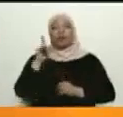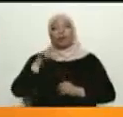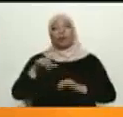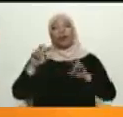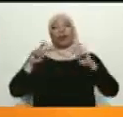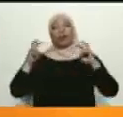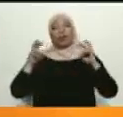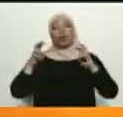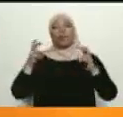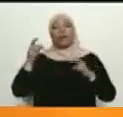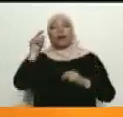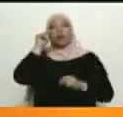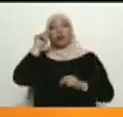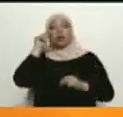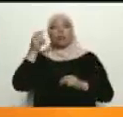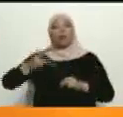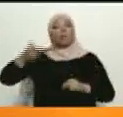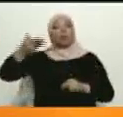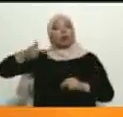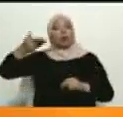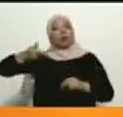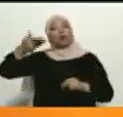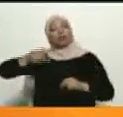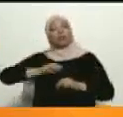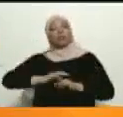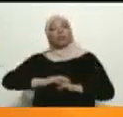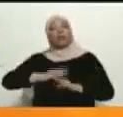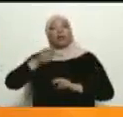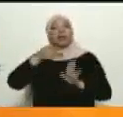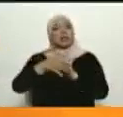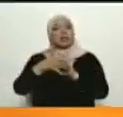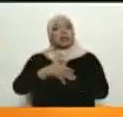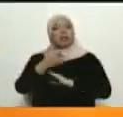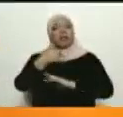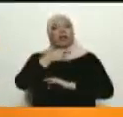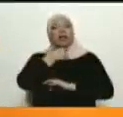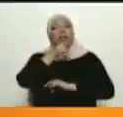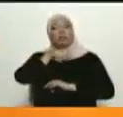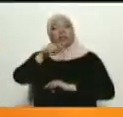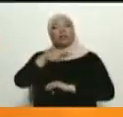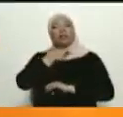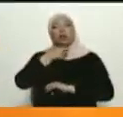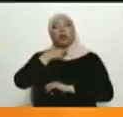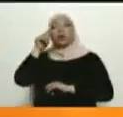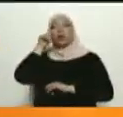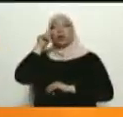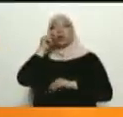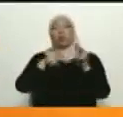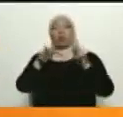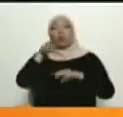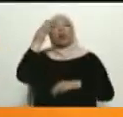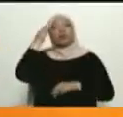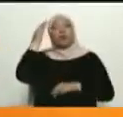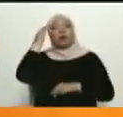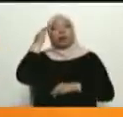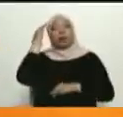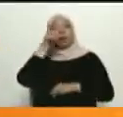que es el motor turístico el motor turístico Además del disfrute que puede dar a nuestro pueblo ustedes saben que Venezuela